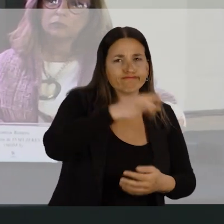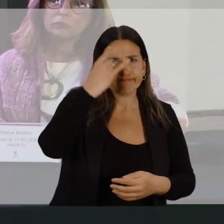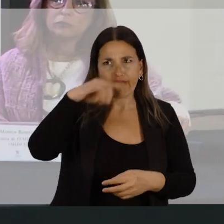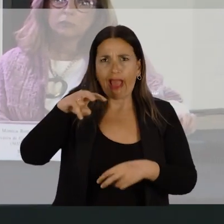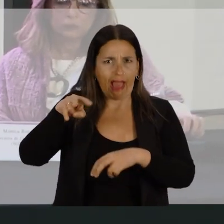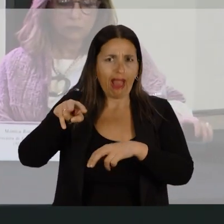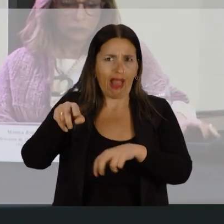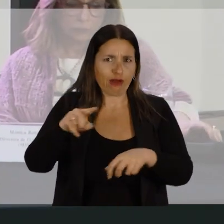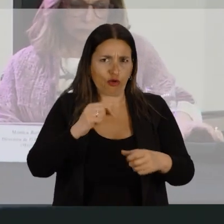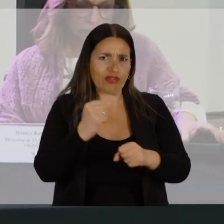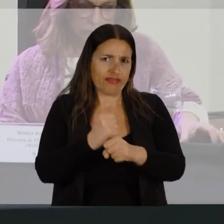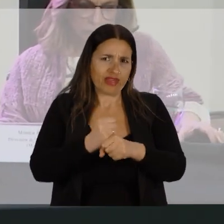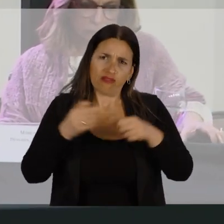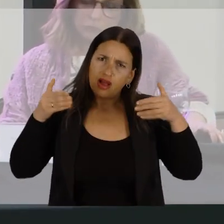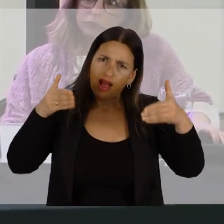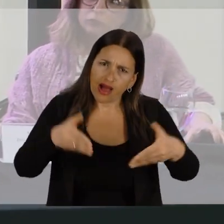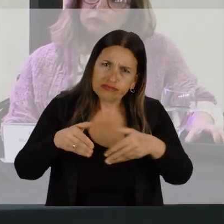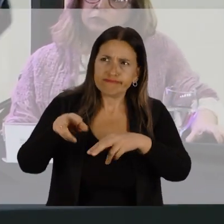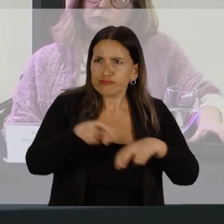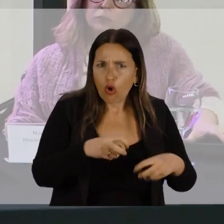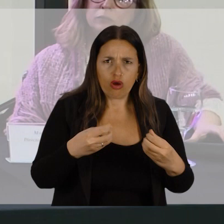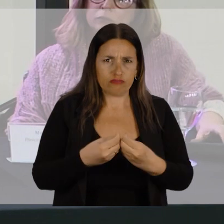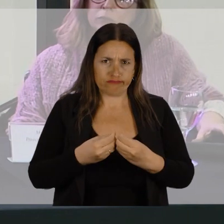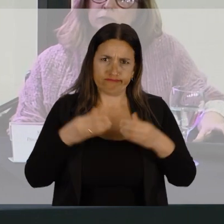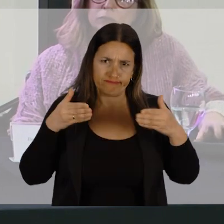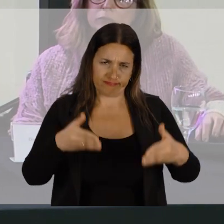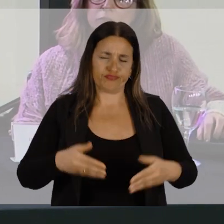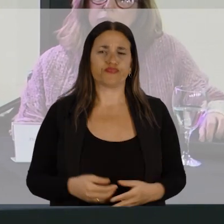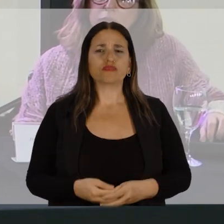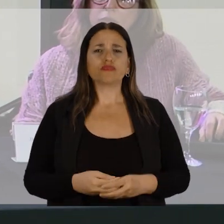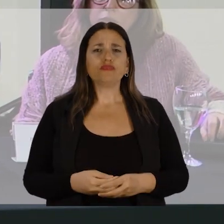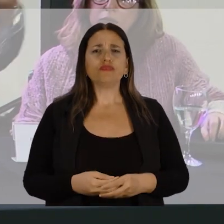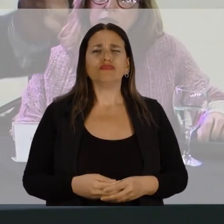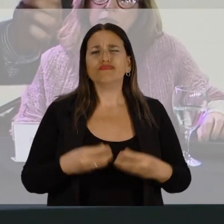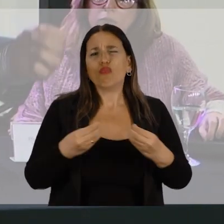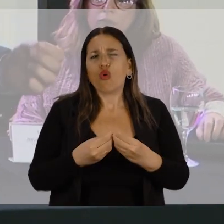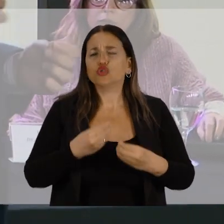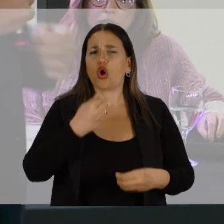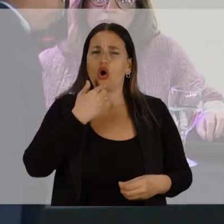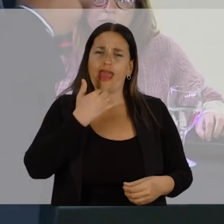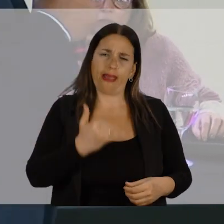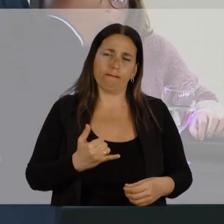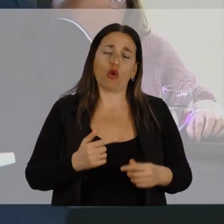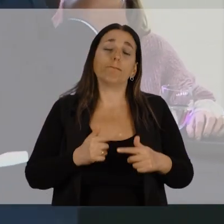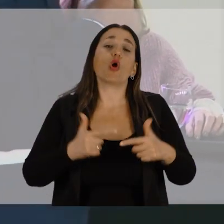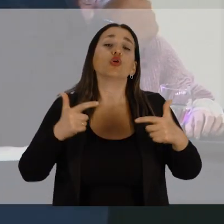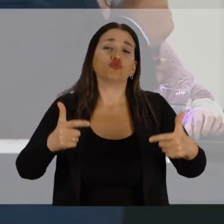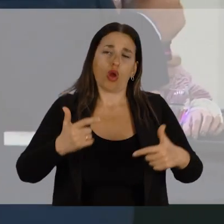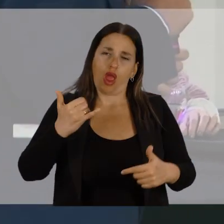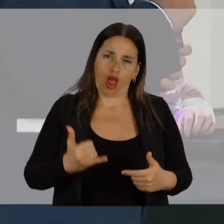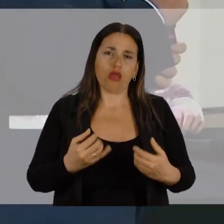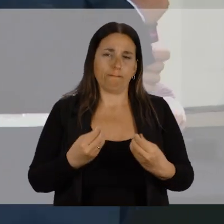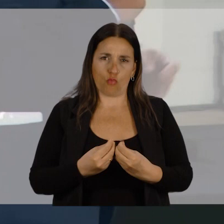del agro, que están transformando desde la punta. Y sobran ejemplos, por